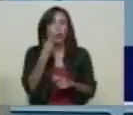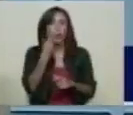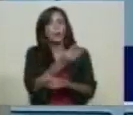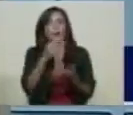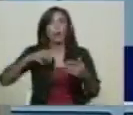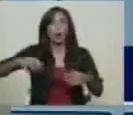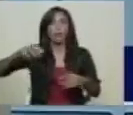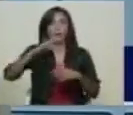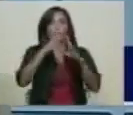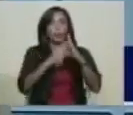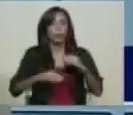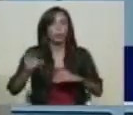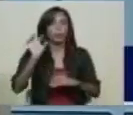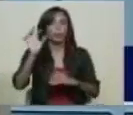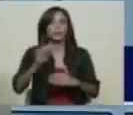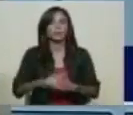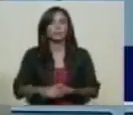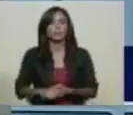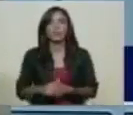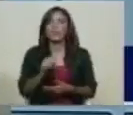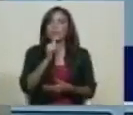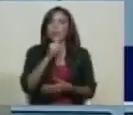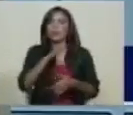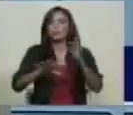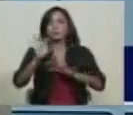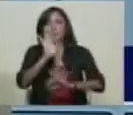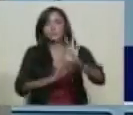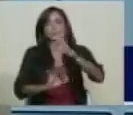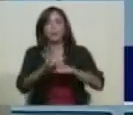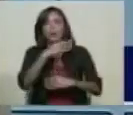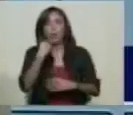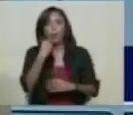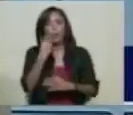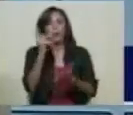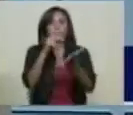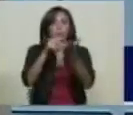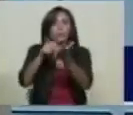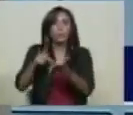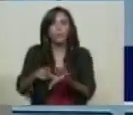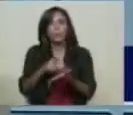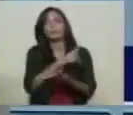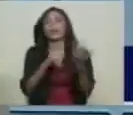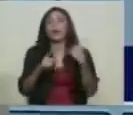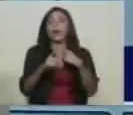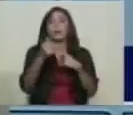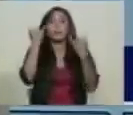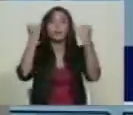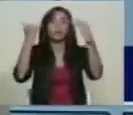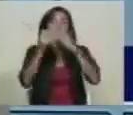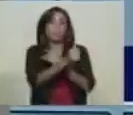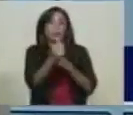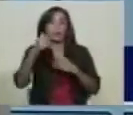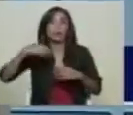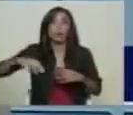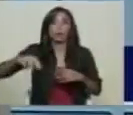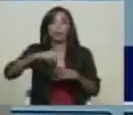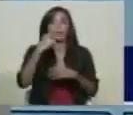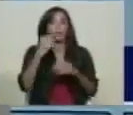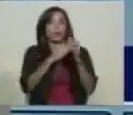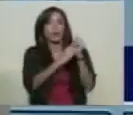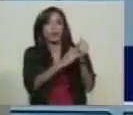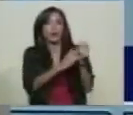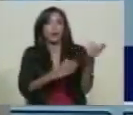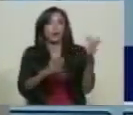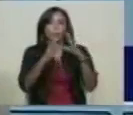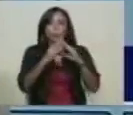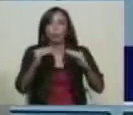del país para poder ir en búsqueda de esos jóvenes que desde la perspectiva de cada una de nuestras regiones tienen el liderazgo y